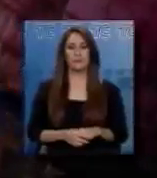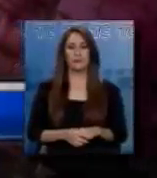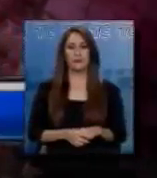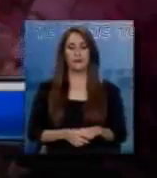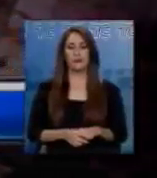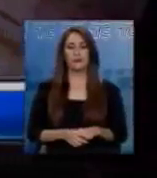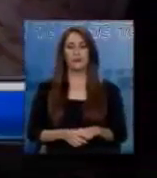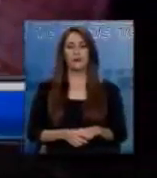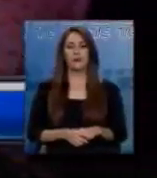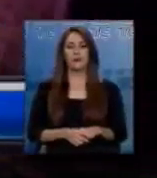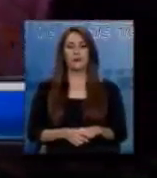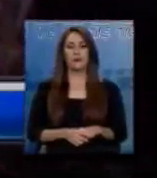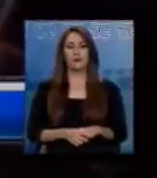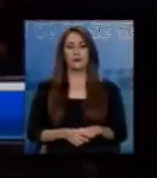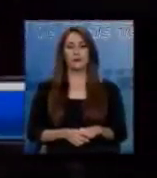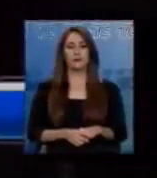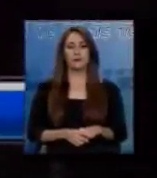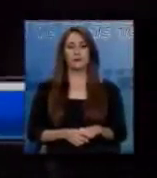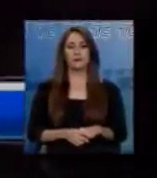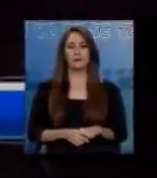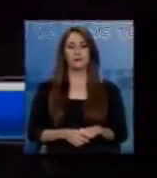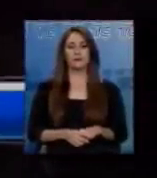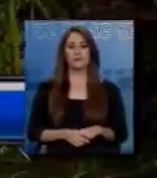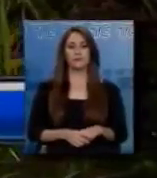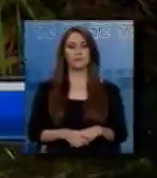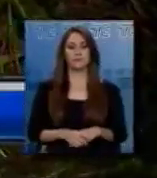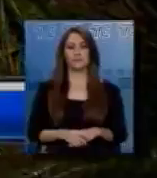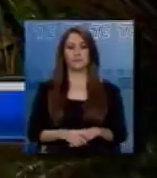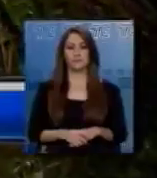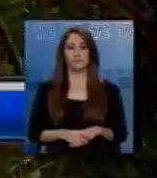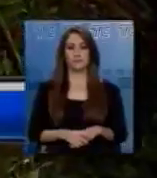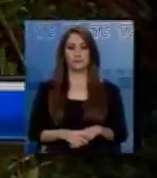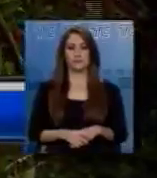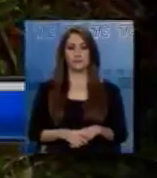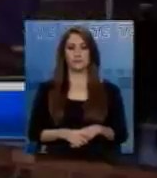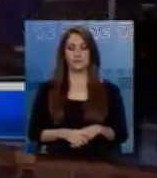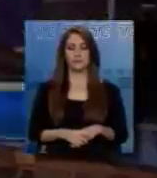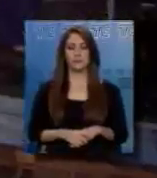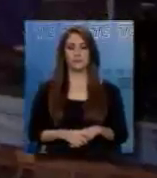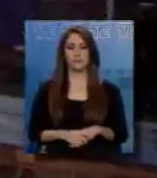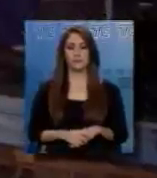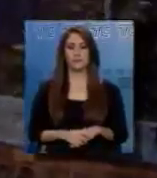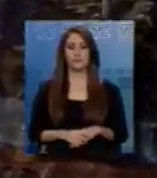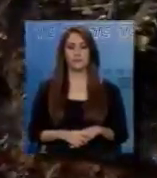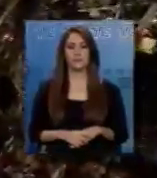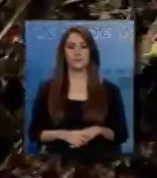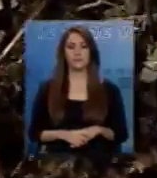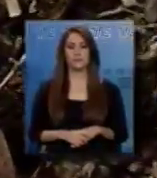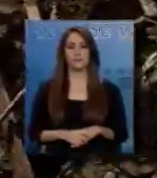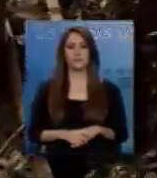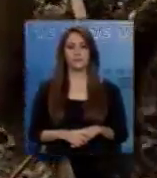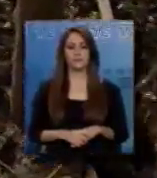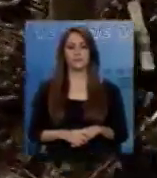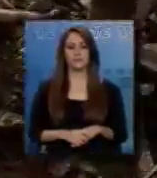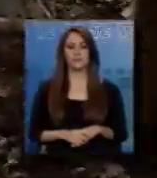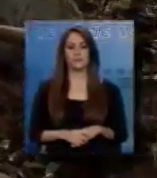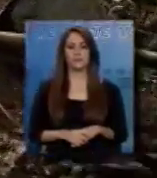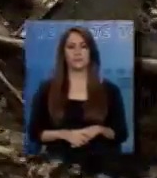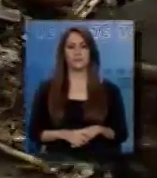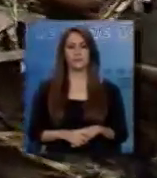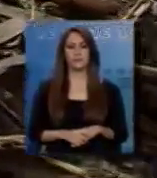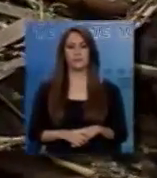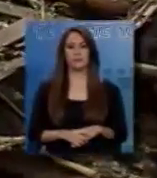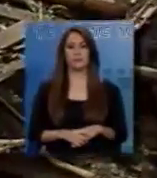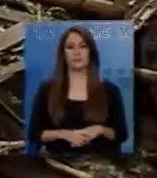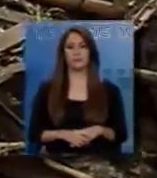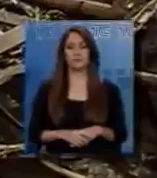Una de las tragedias que aún permanece en la memoria de muchos, sobre todo aquí en el Fortín, noroeste de Guayaquil, ocurrió hace